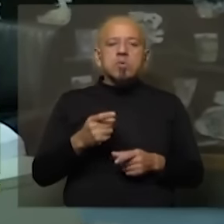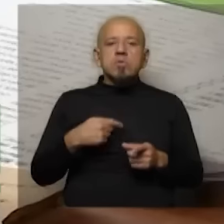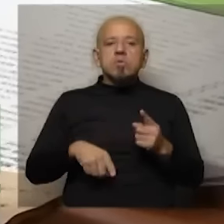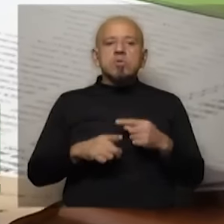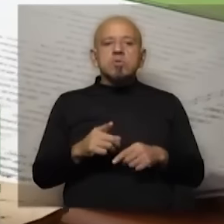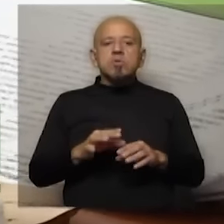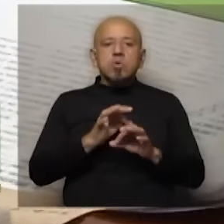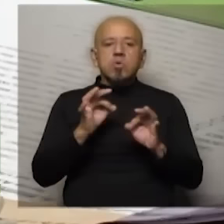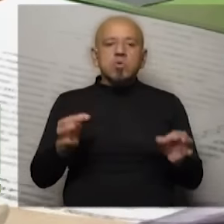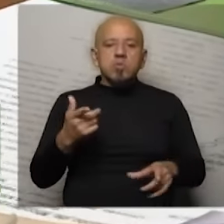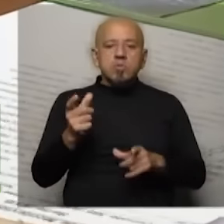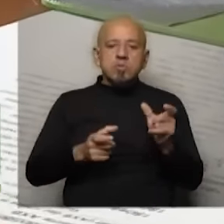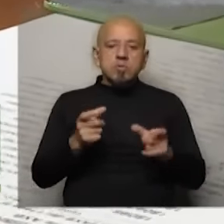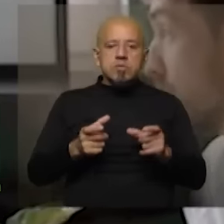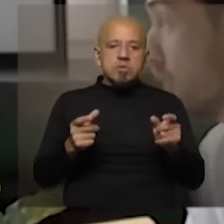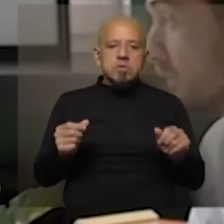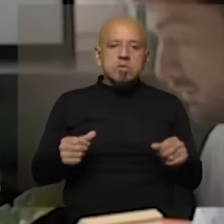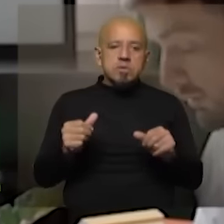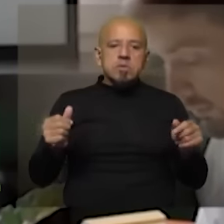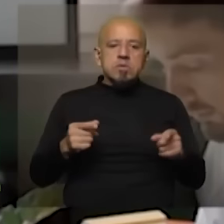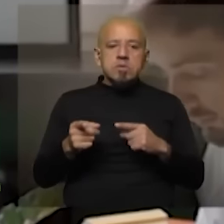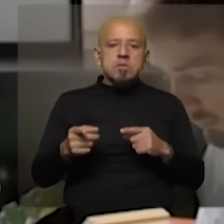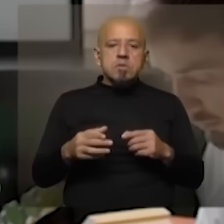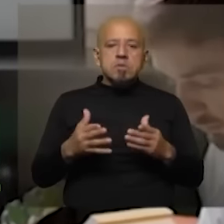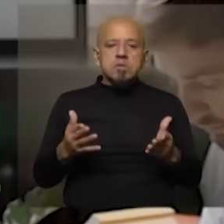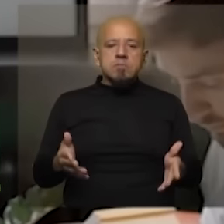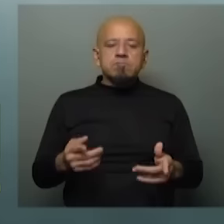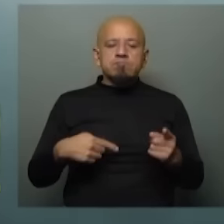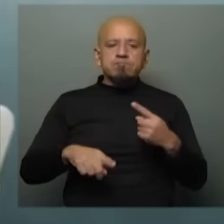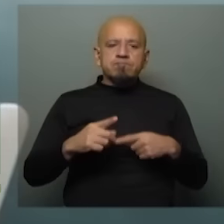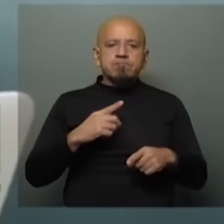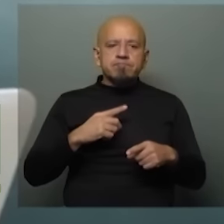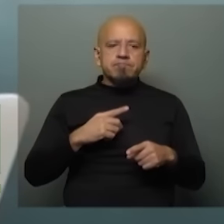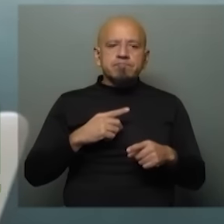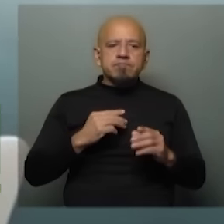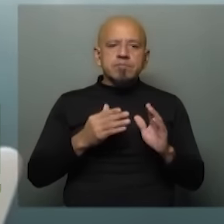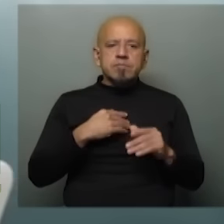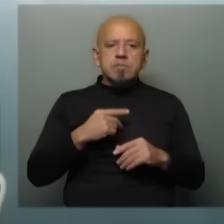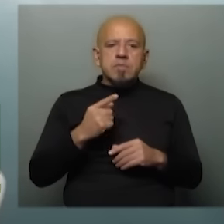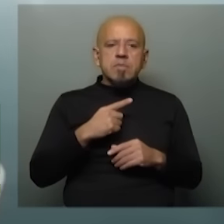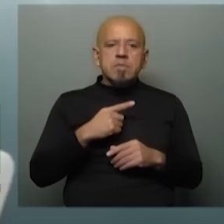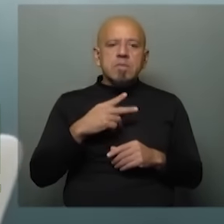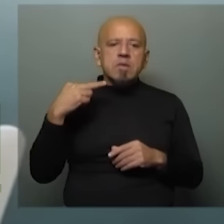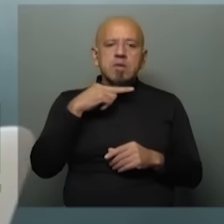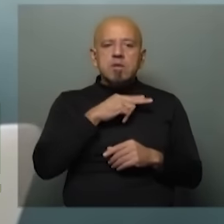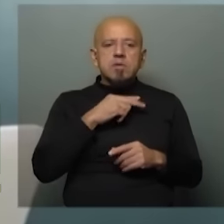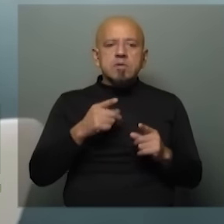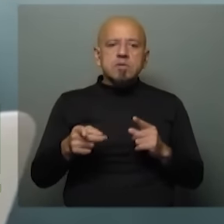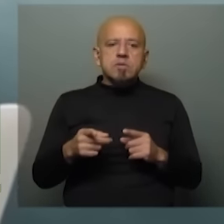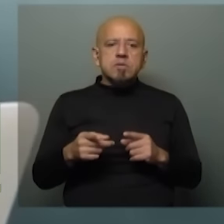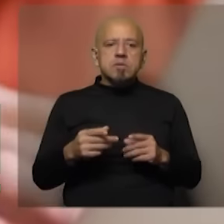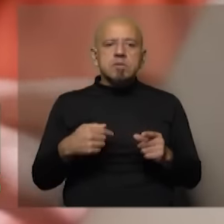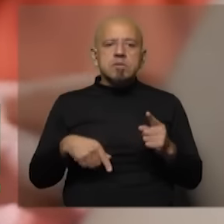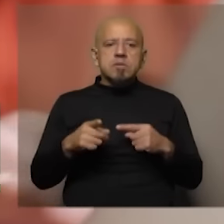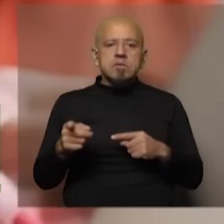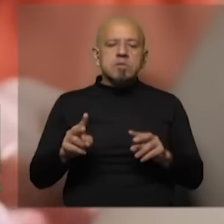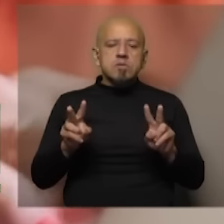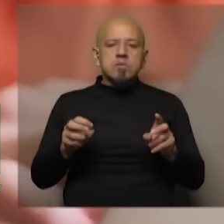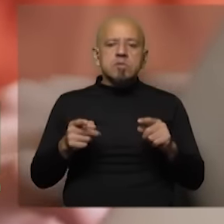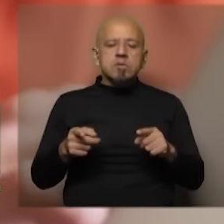o individuos contratados para esa tarea. Funcionan mediante la generación de cuentas falsas que emiten un determinado mensaje a favor o en contra de un tema,